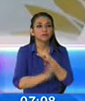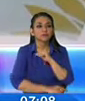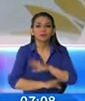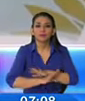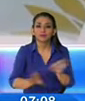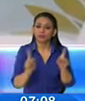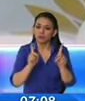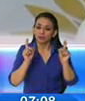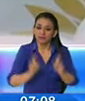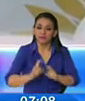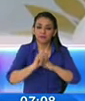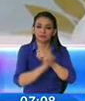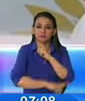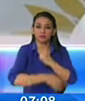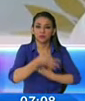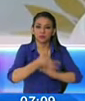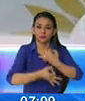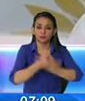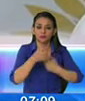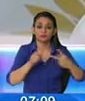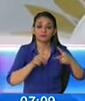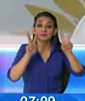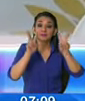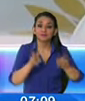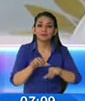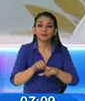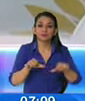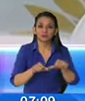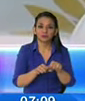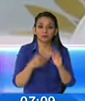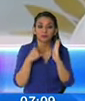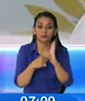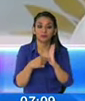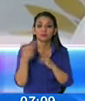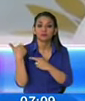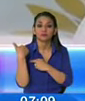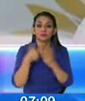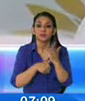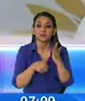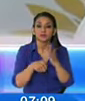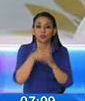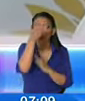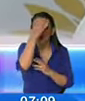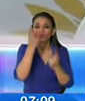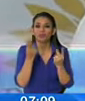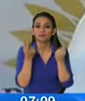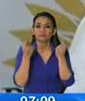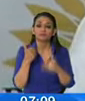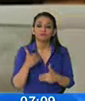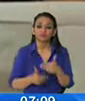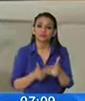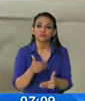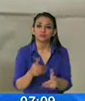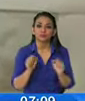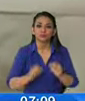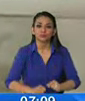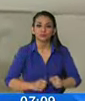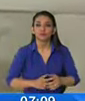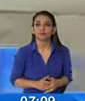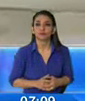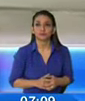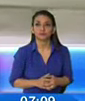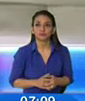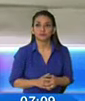que corresponde al elemento administrativo, es decir, a la actuación del Ministerio de Educación, tener celeridad en la actuación. Miembros del